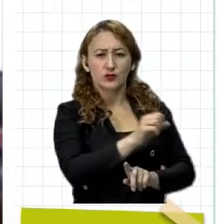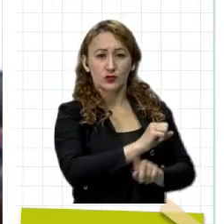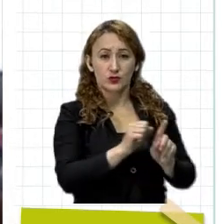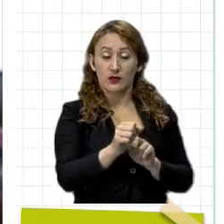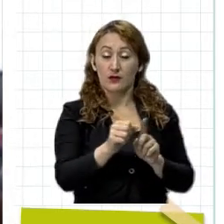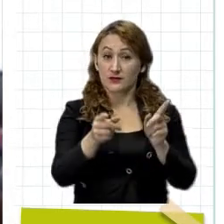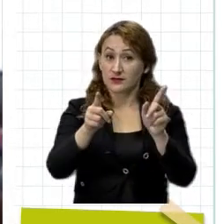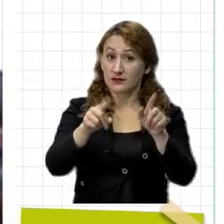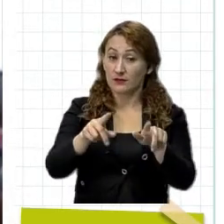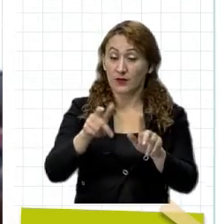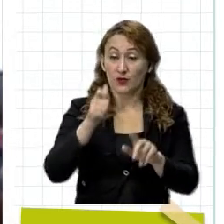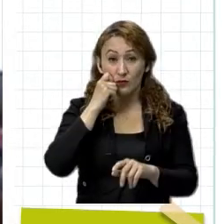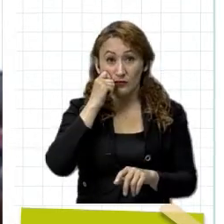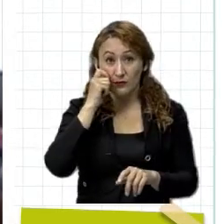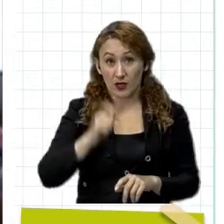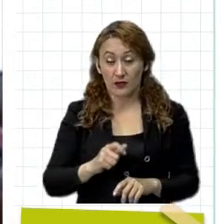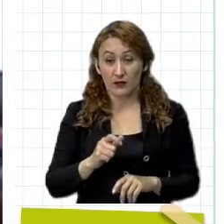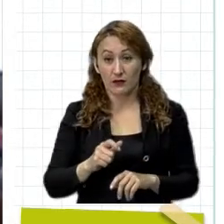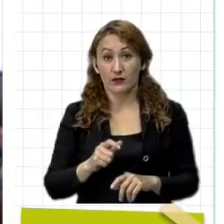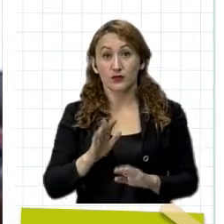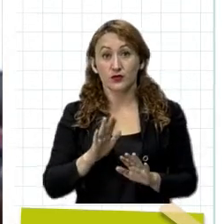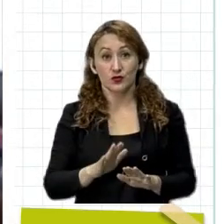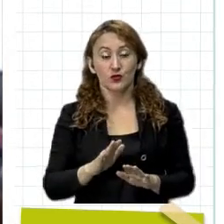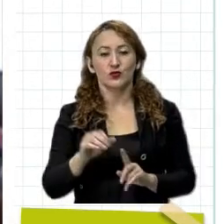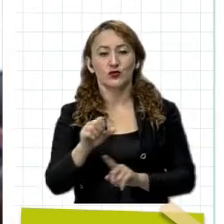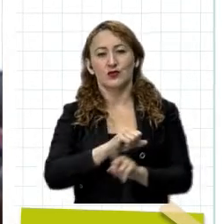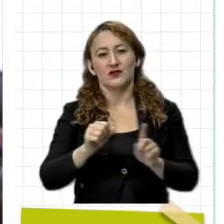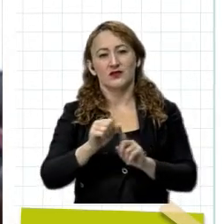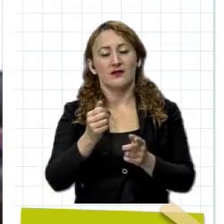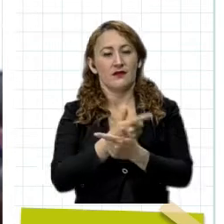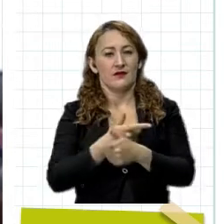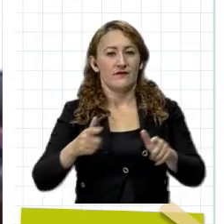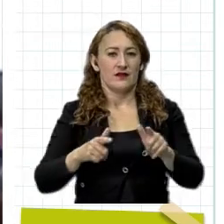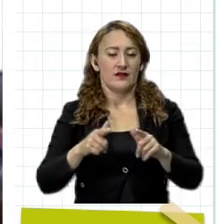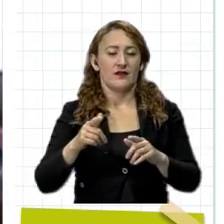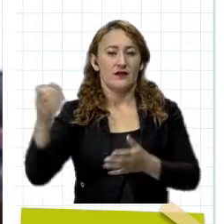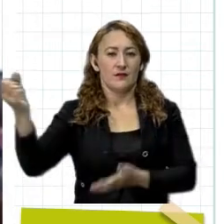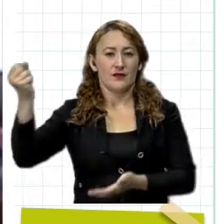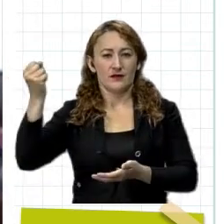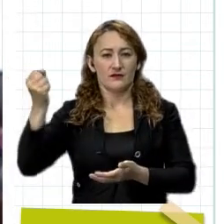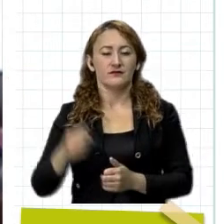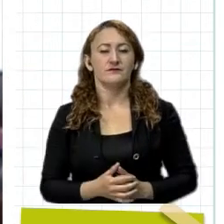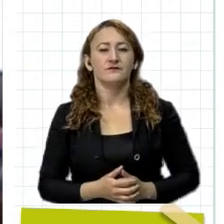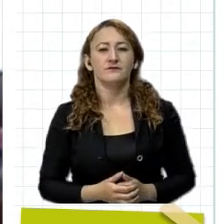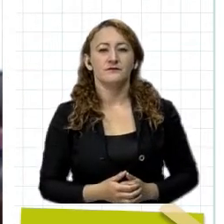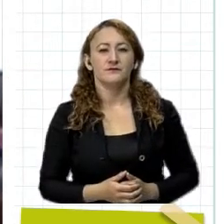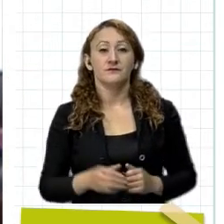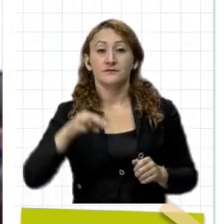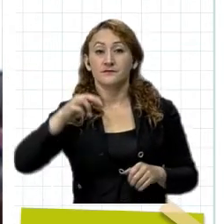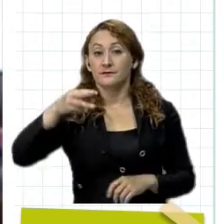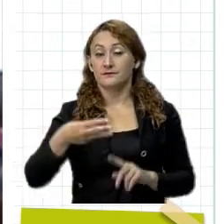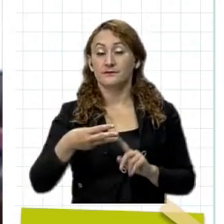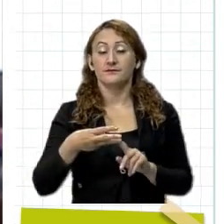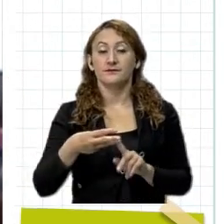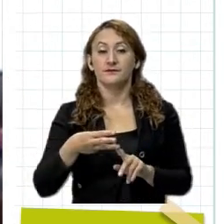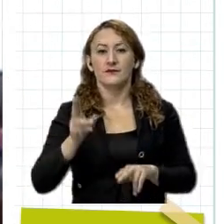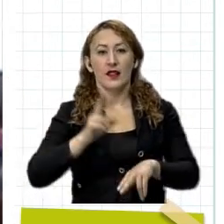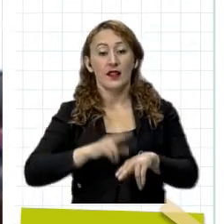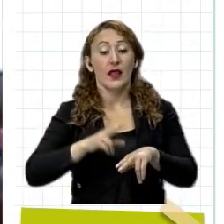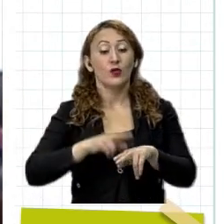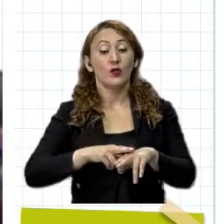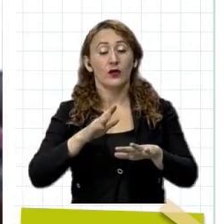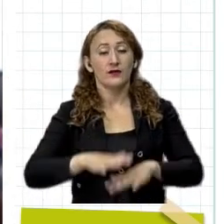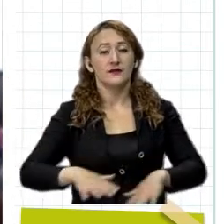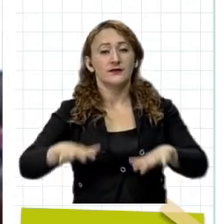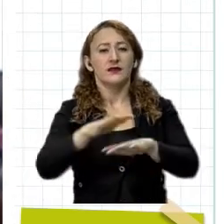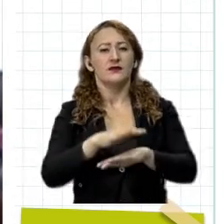supuesta naturaleza humana de la sociedad liberal capitalista. Tres, la naturalización u